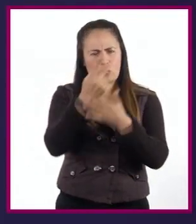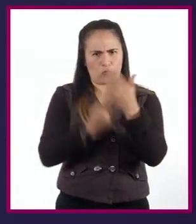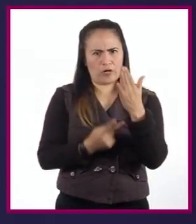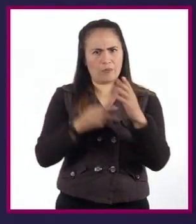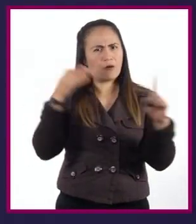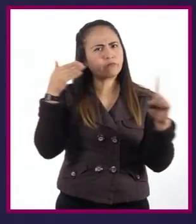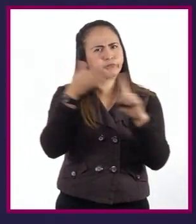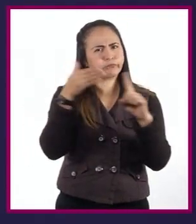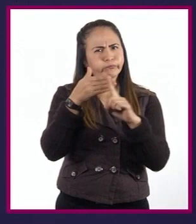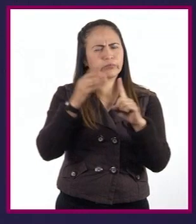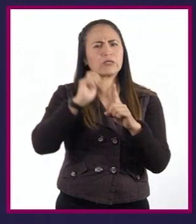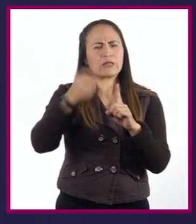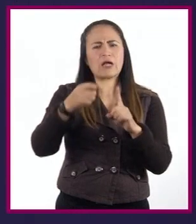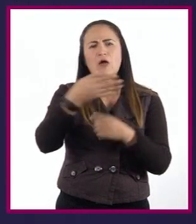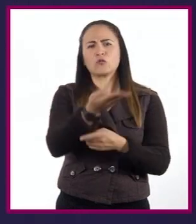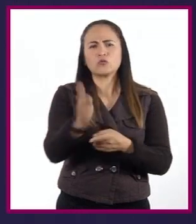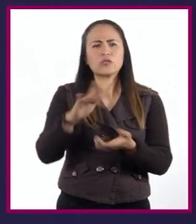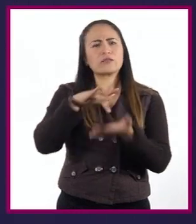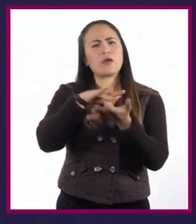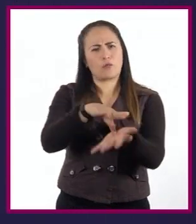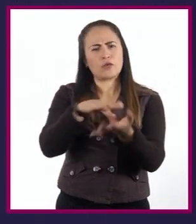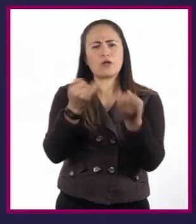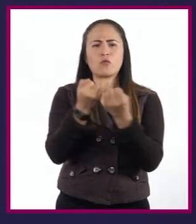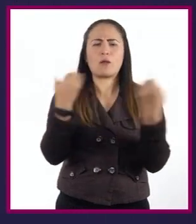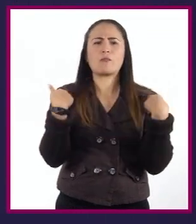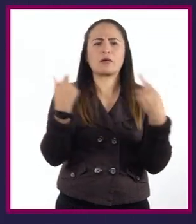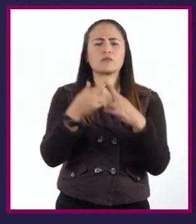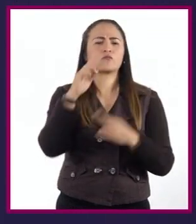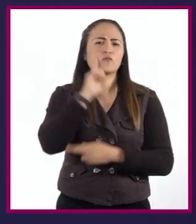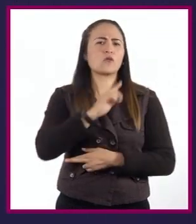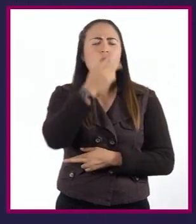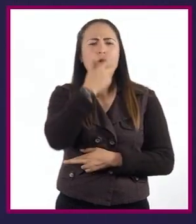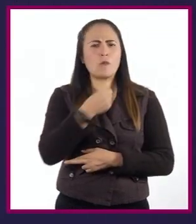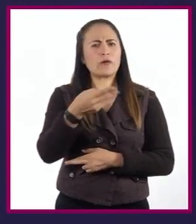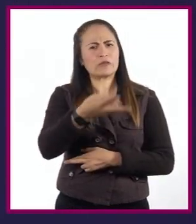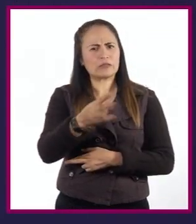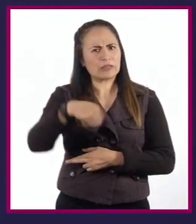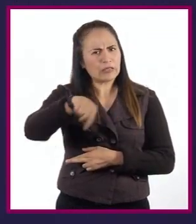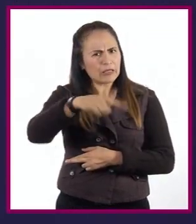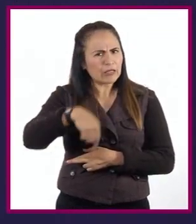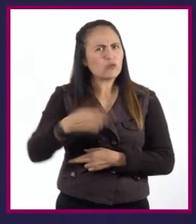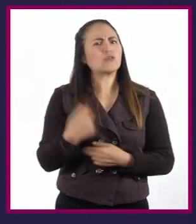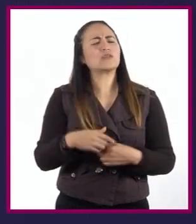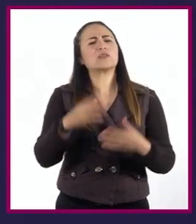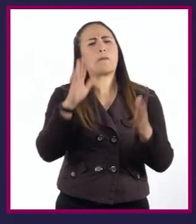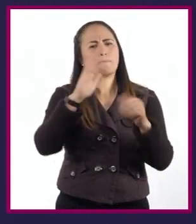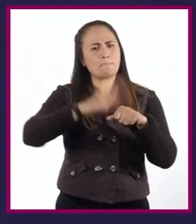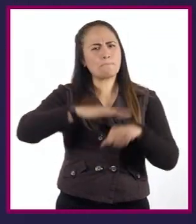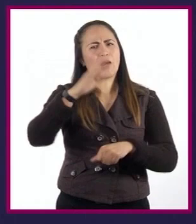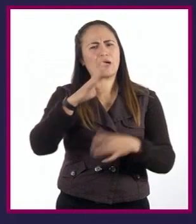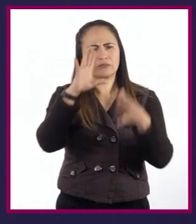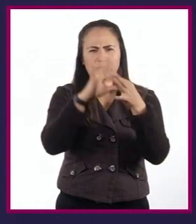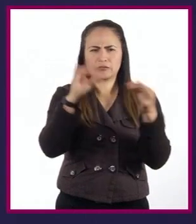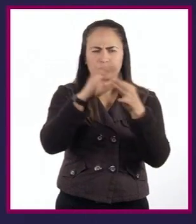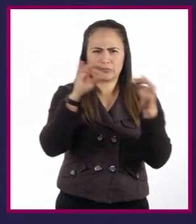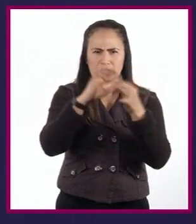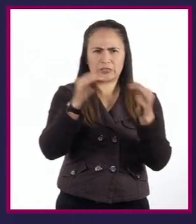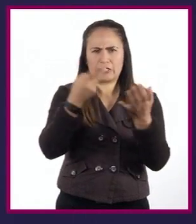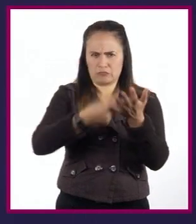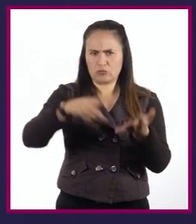de apoyarlos para que, con la guía de sus maestras y maestros, puedan abordar y reforzar el contenido que se